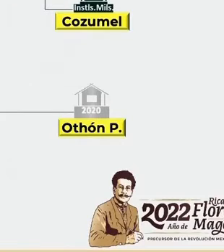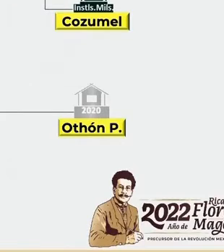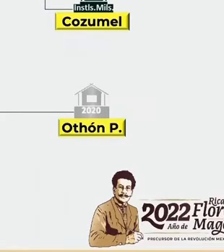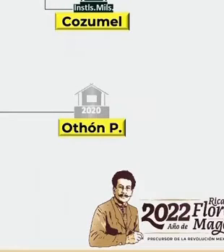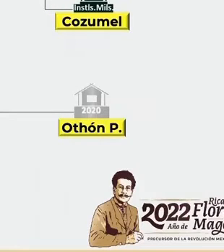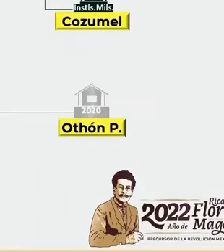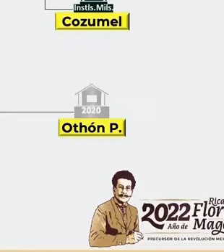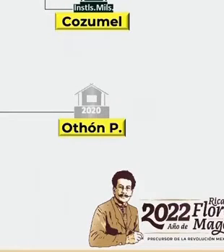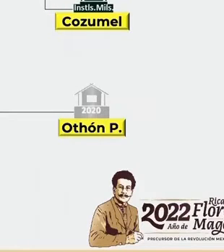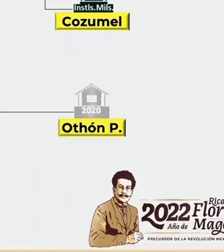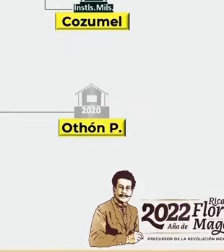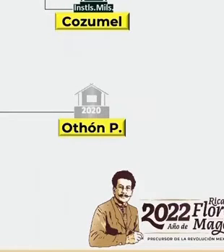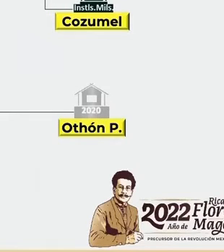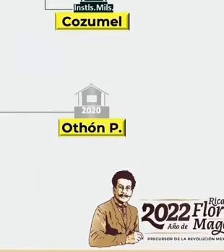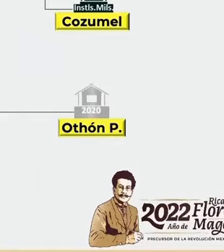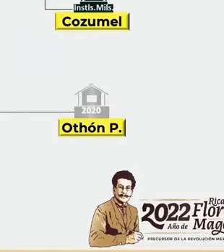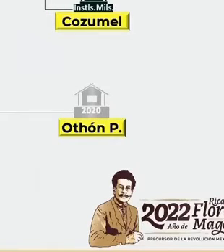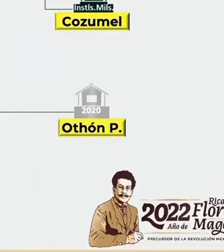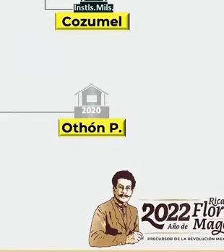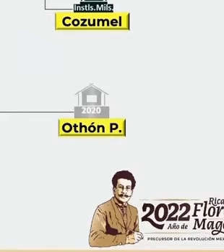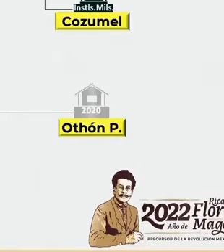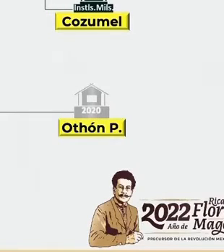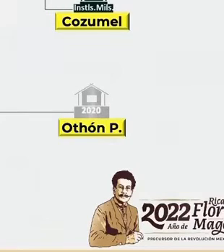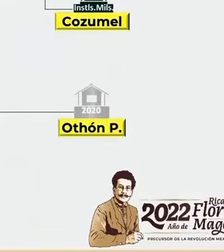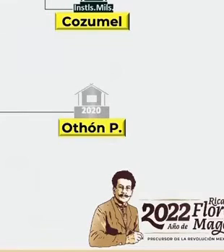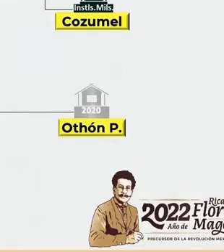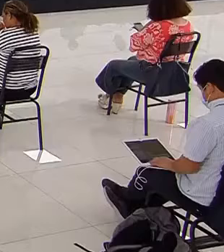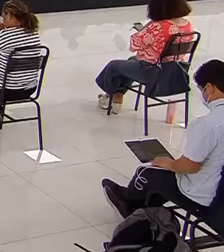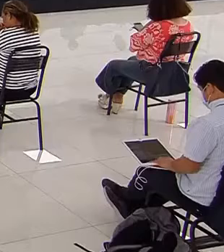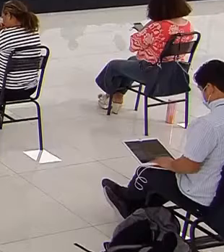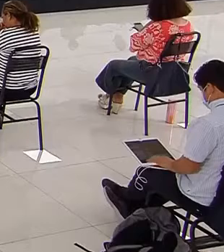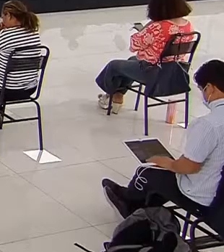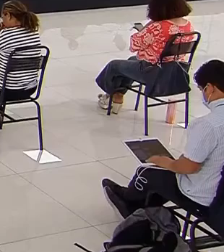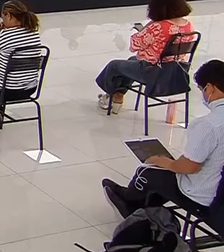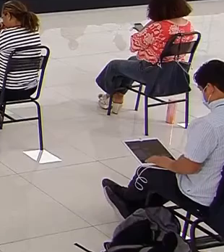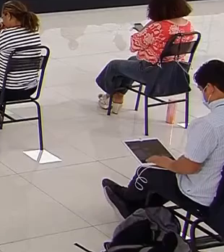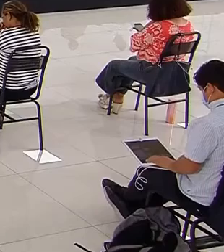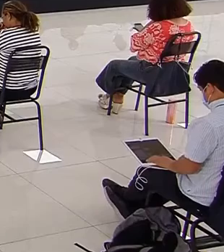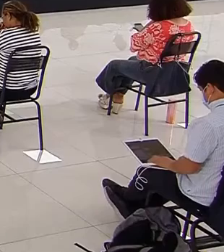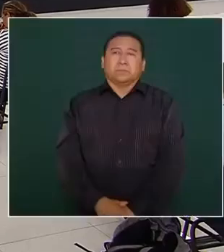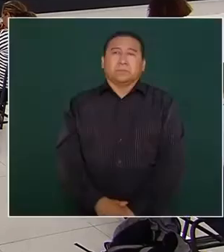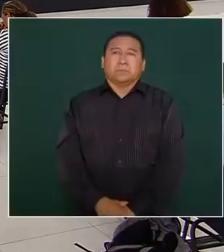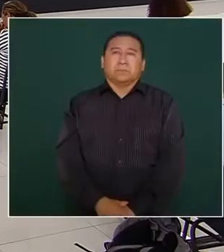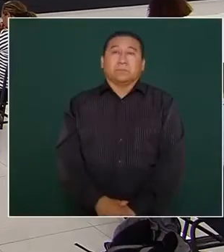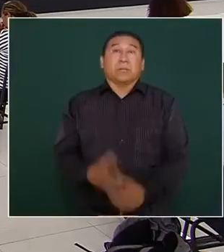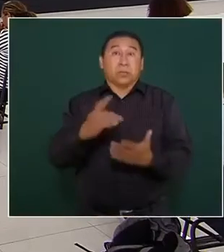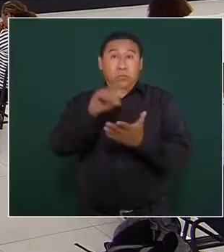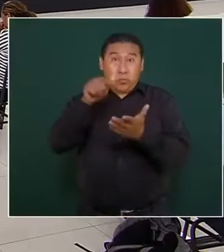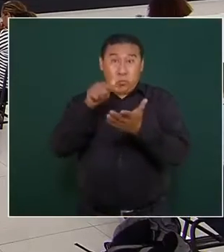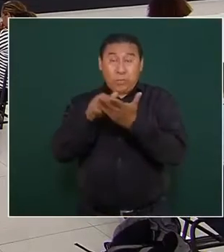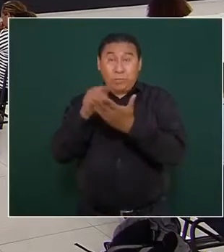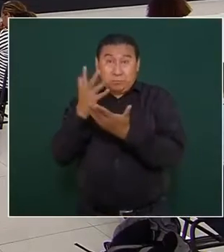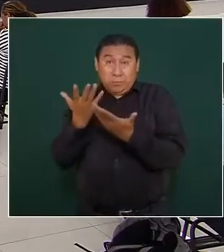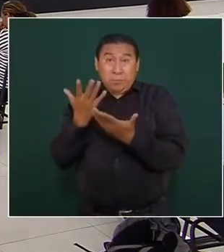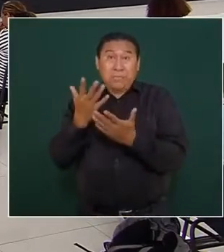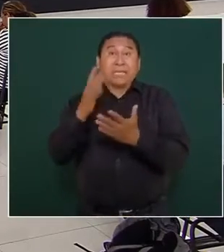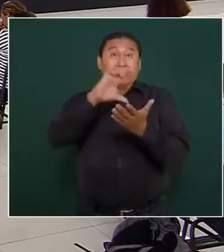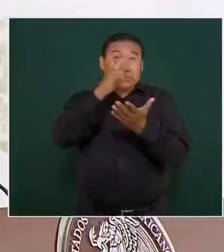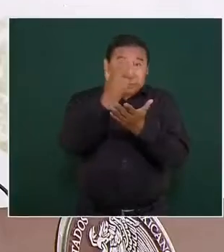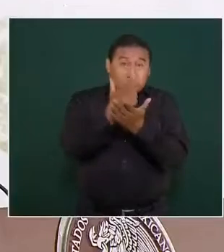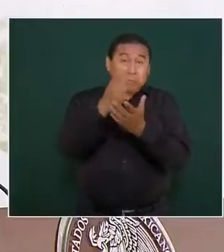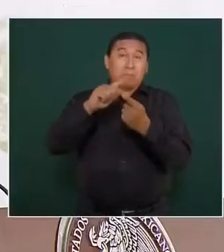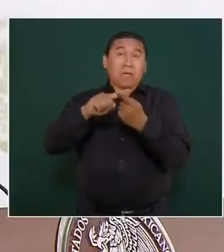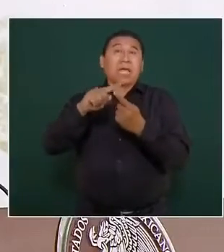fueron traspasadas para que pudieran hacer el despliegue y poder trabajar en las áreas. Estas fueron en